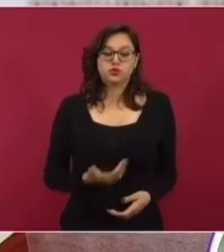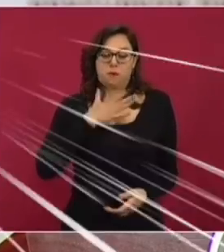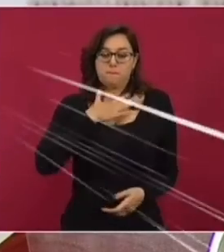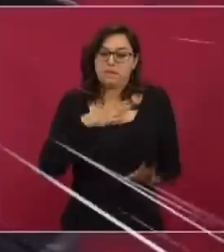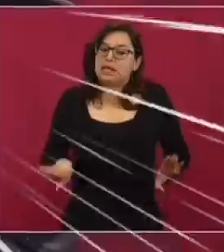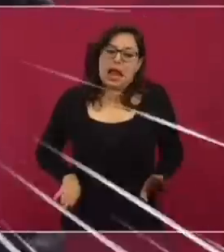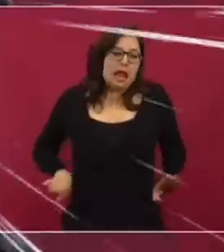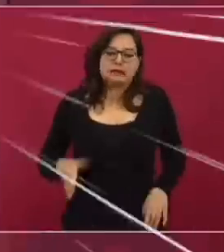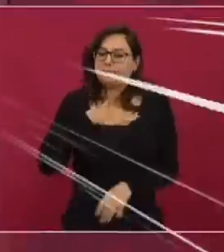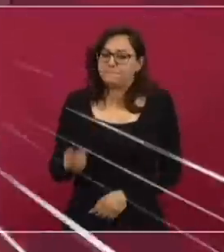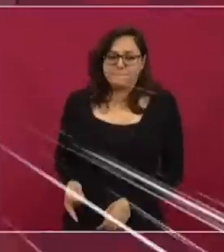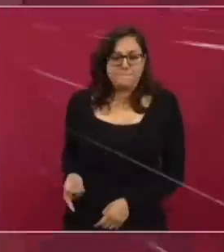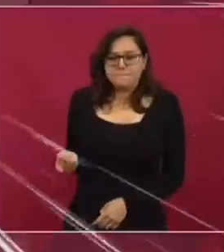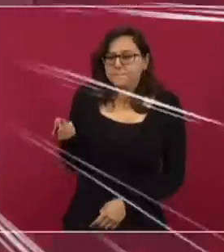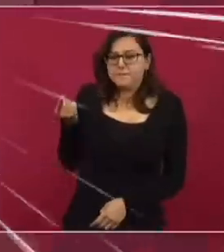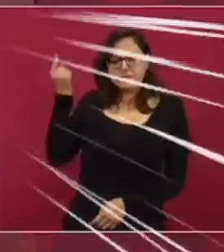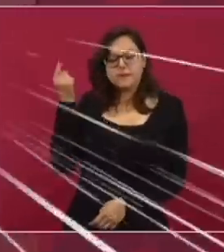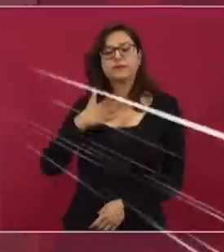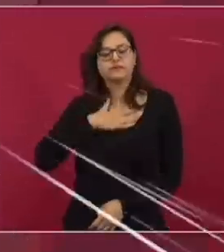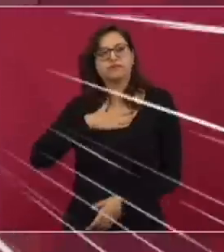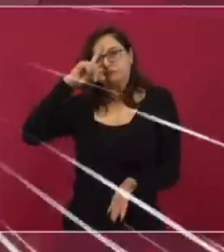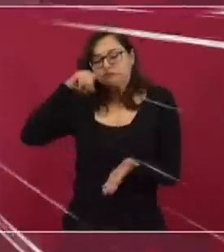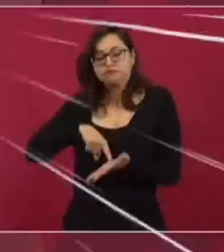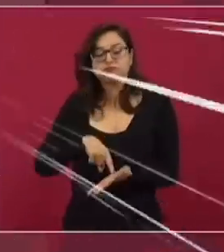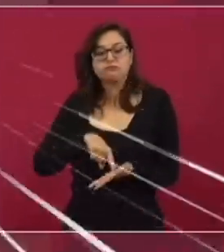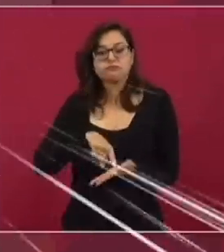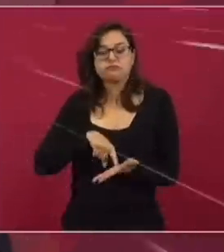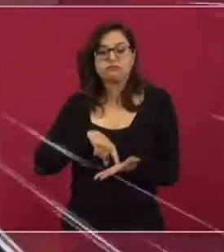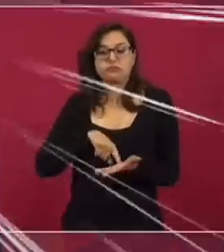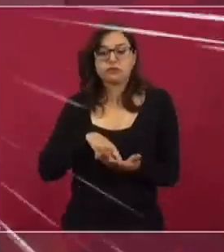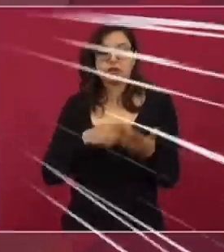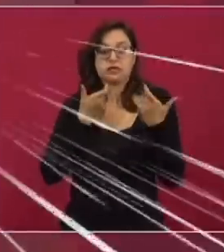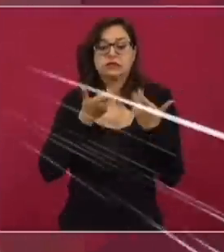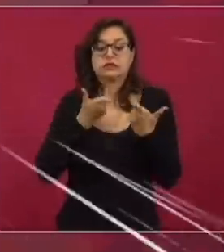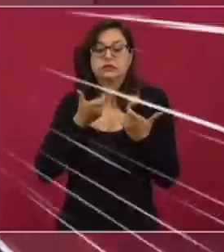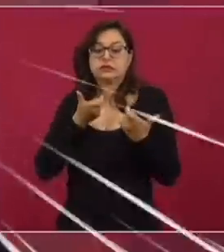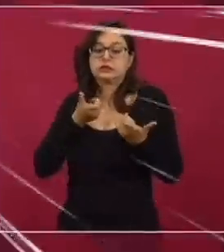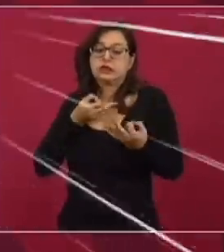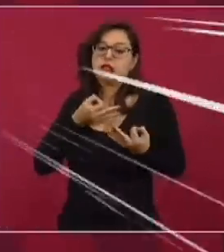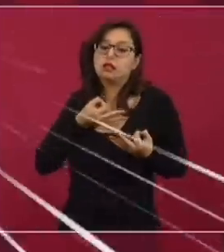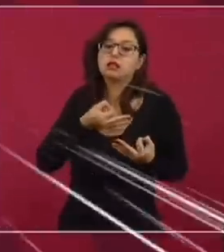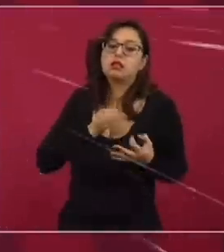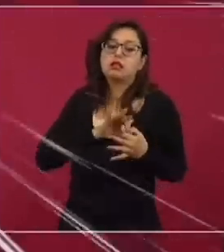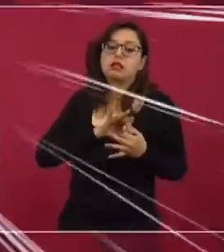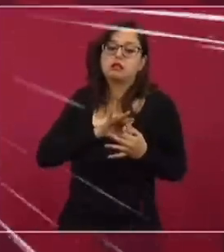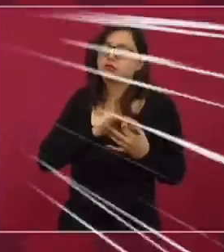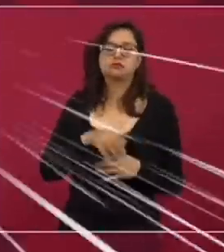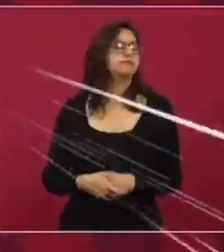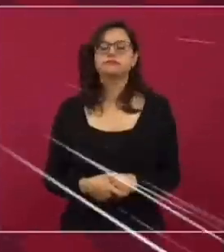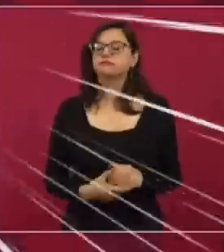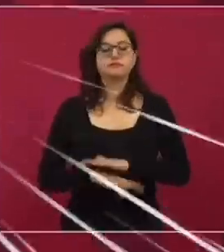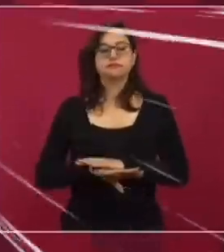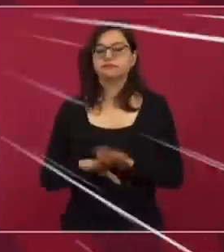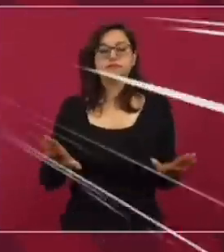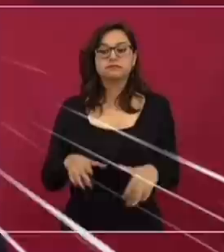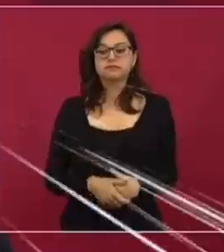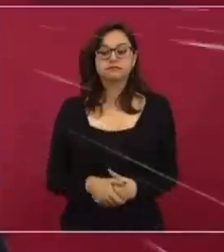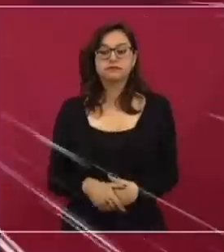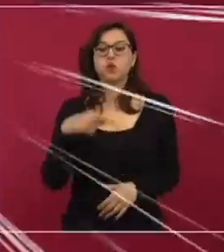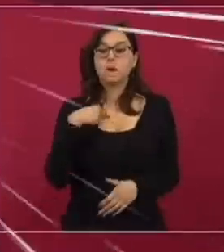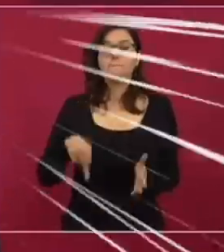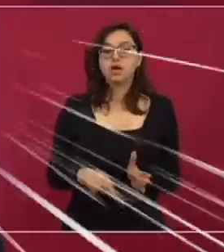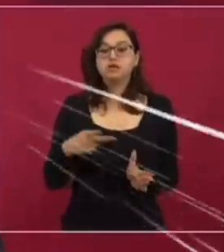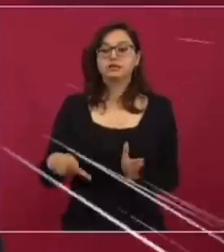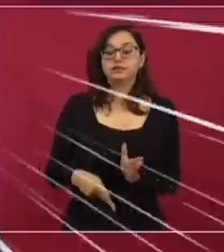de mi formación el no encariñarme con el dinero y con lo material. Y cada vez que